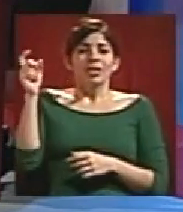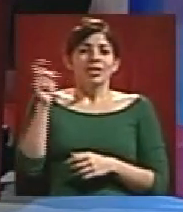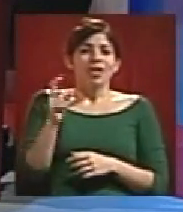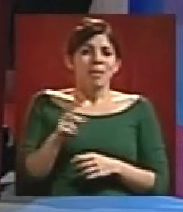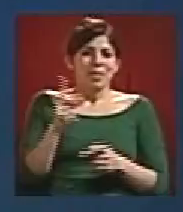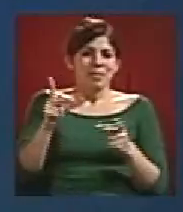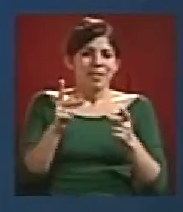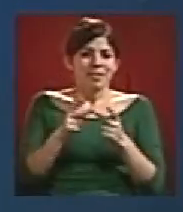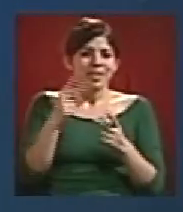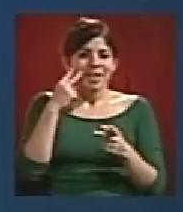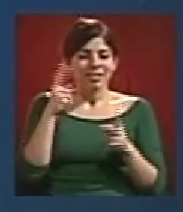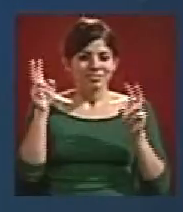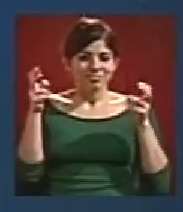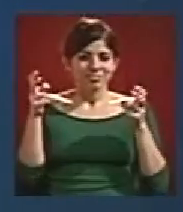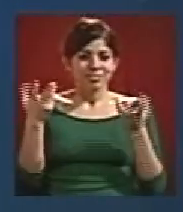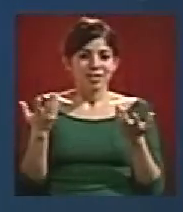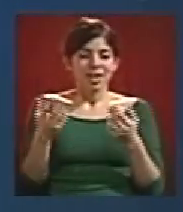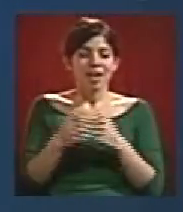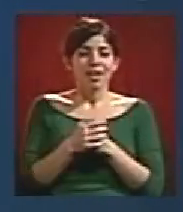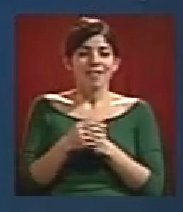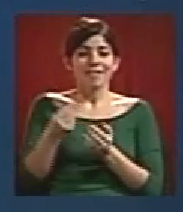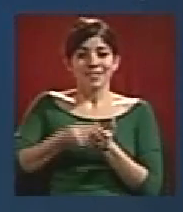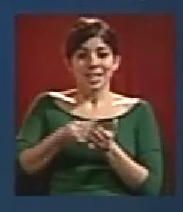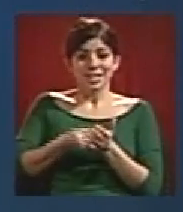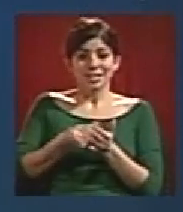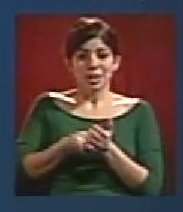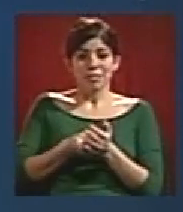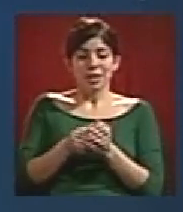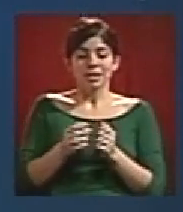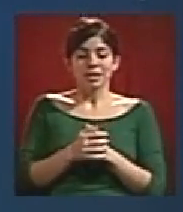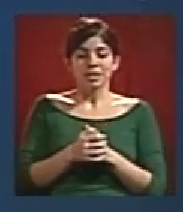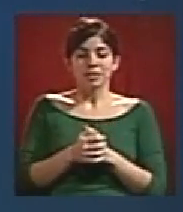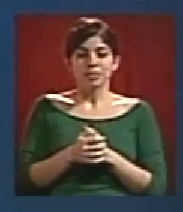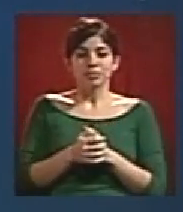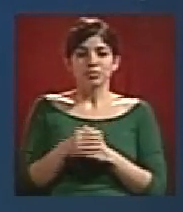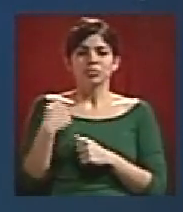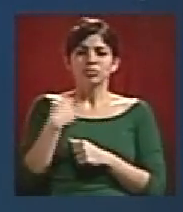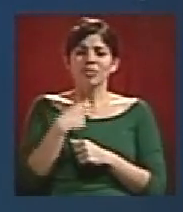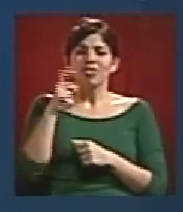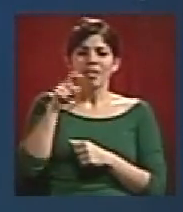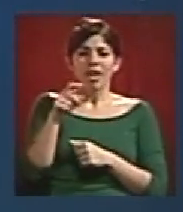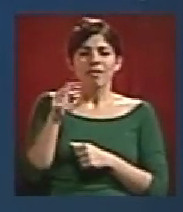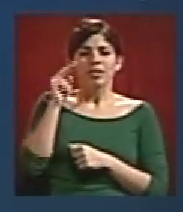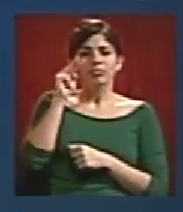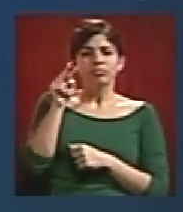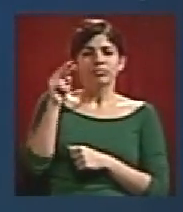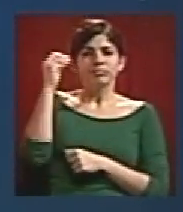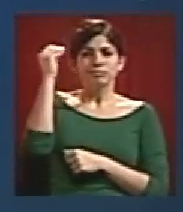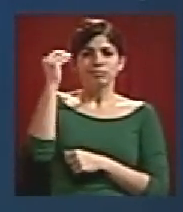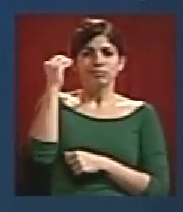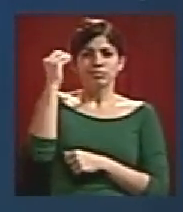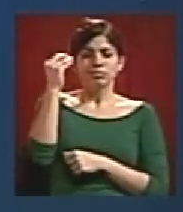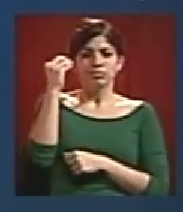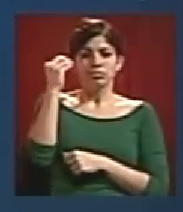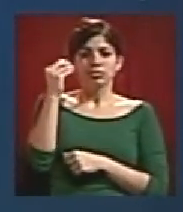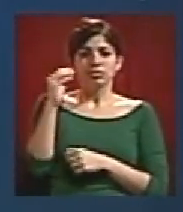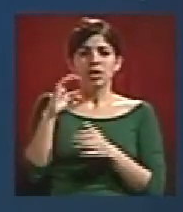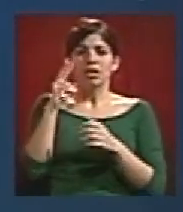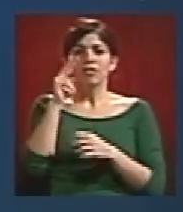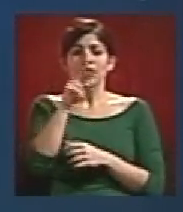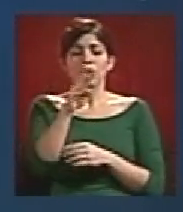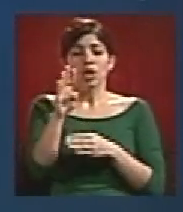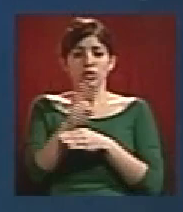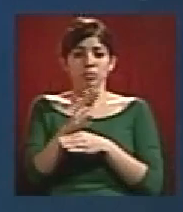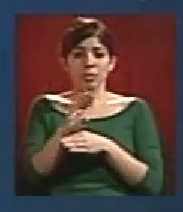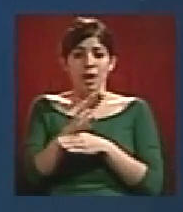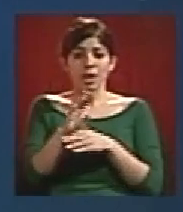tema financiero últimamente nos lleva a reflexionar de que, como dicen los americanos, back to the basics, ¿verdad? O